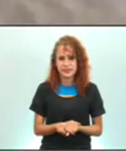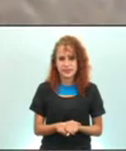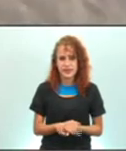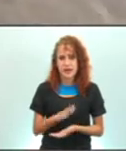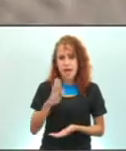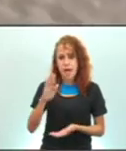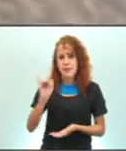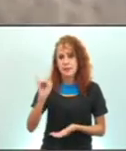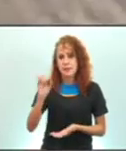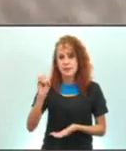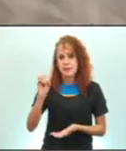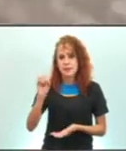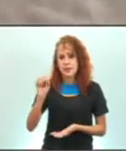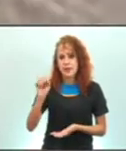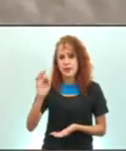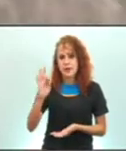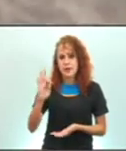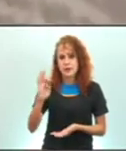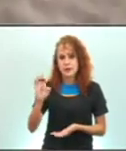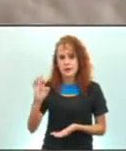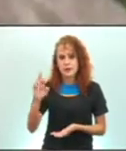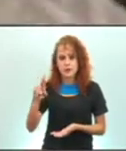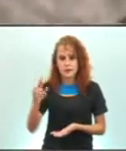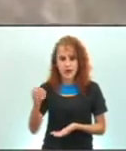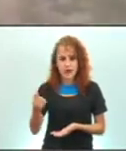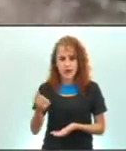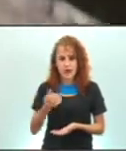la biosfera,